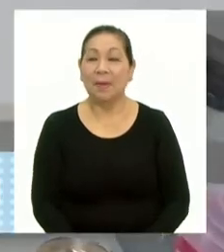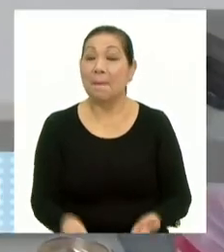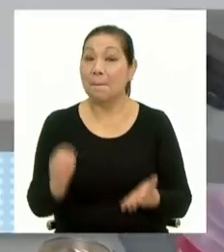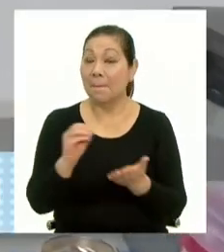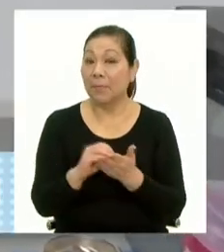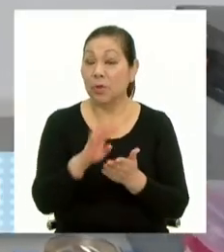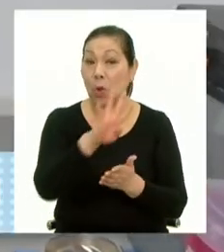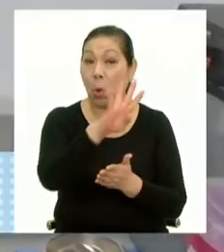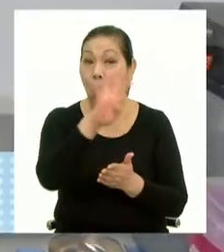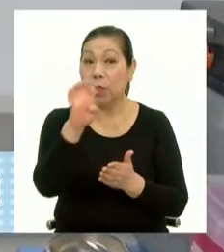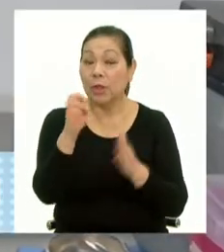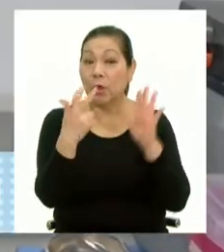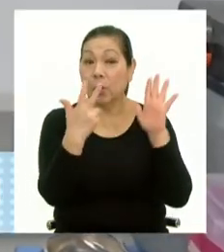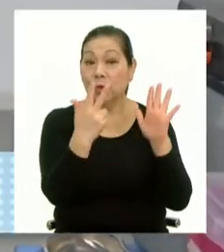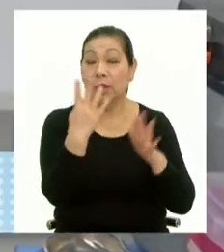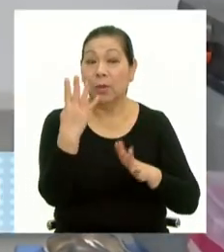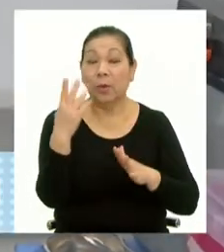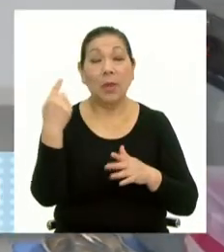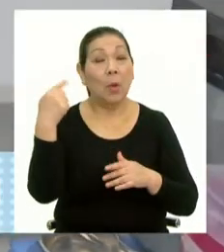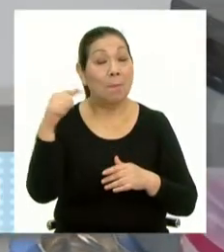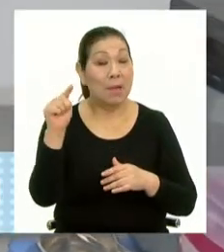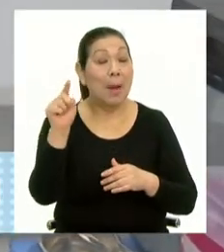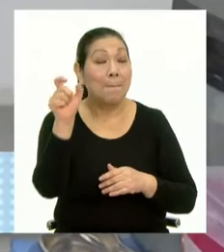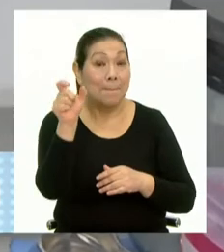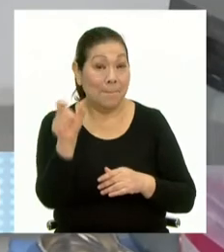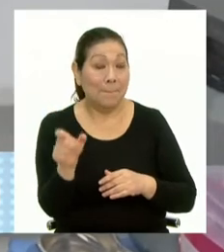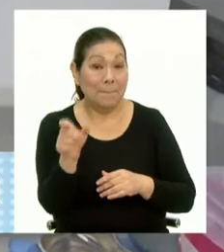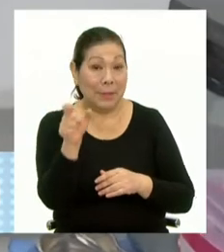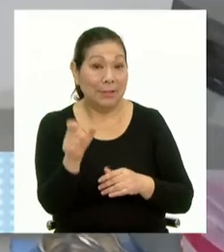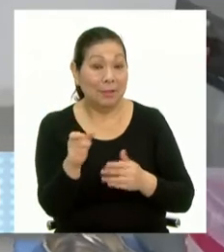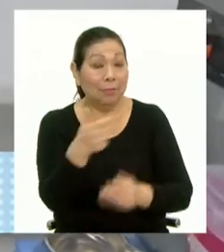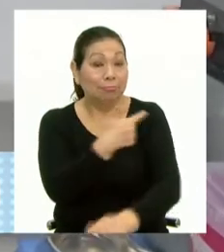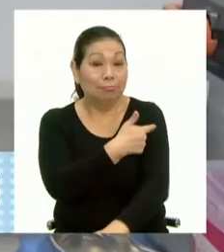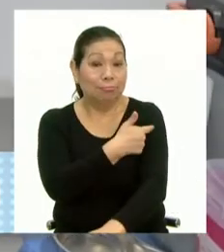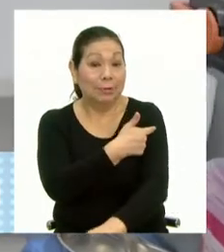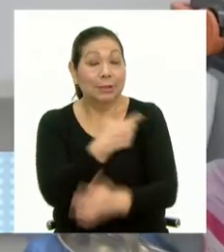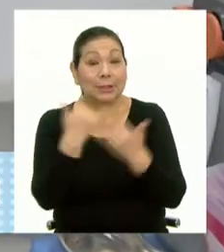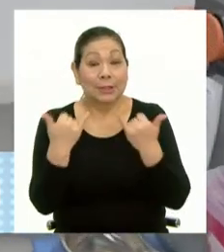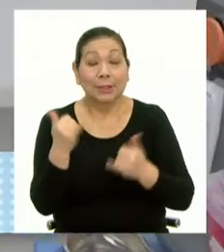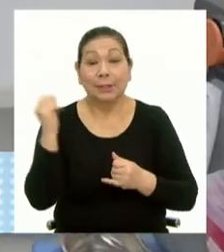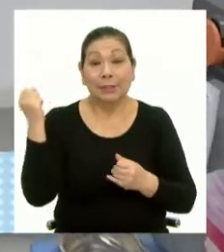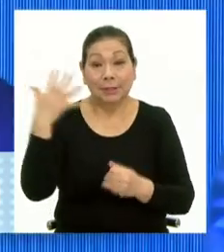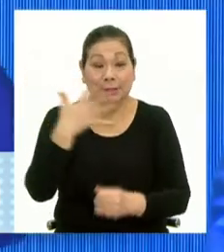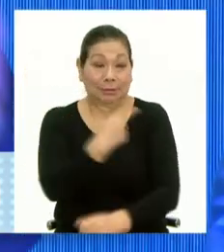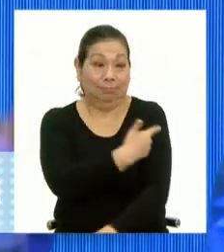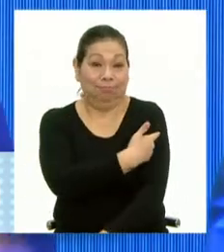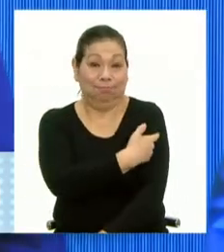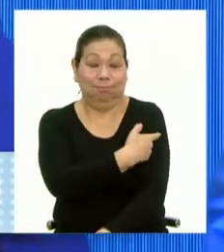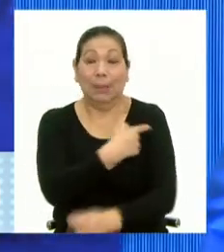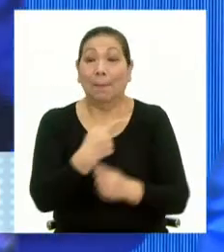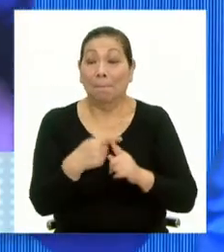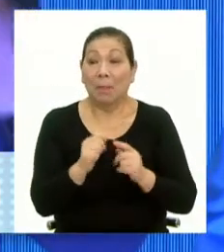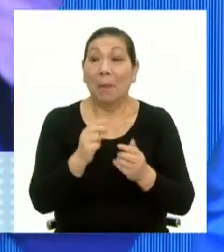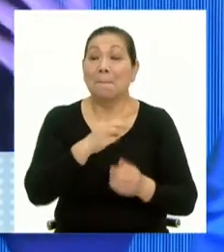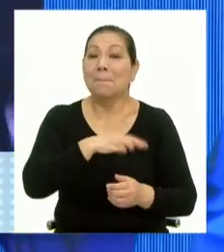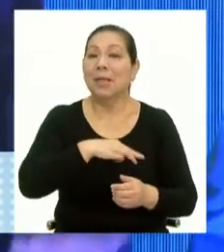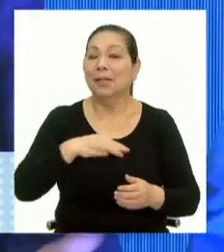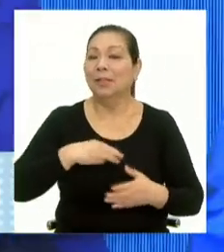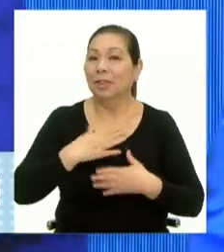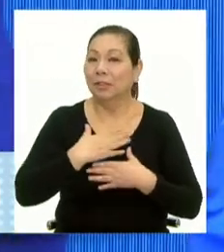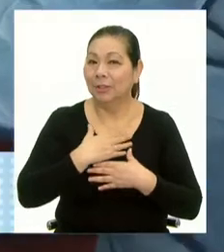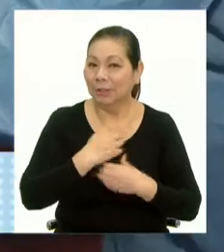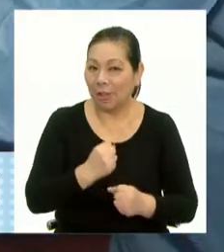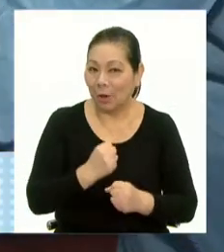Más de 484 mil personas fueron las inmunizadas en esta quinta vacunatón. Para el ministro de Salud,